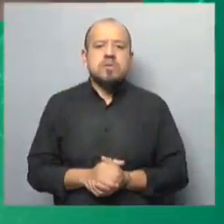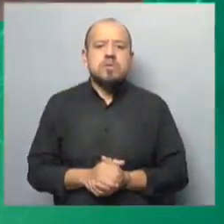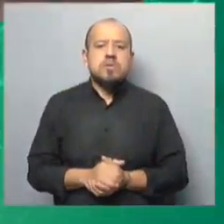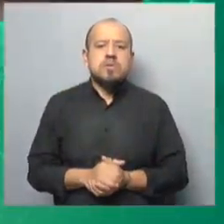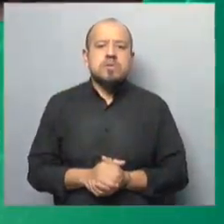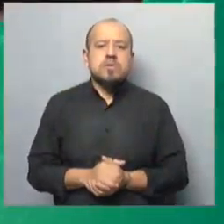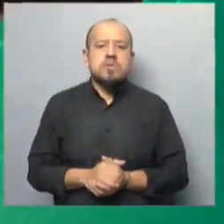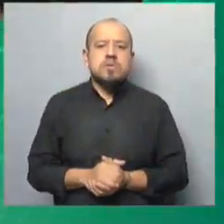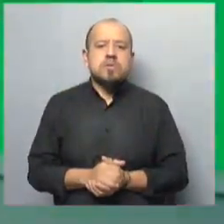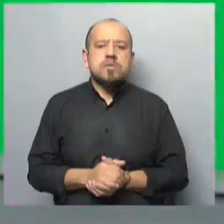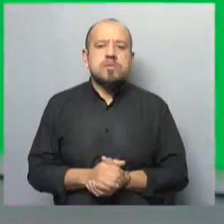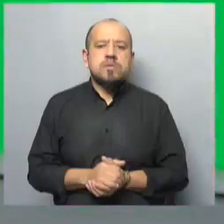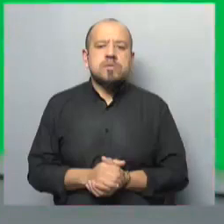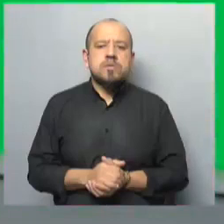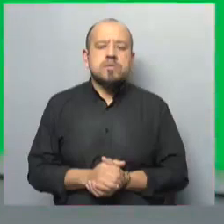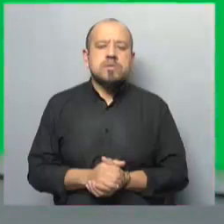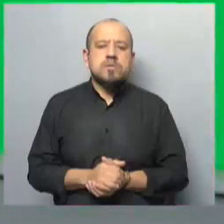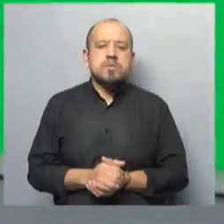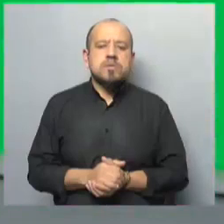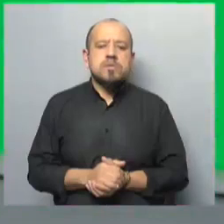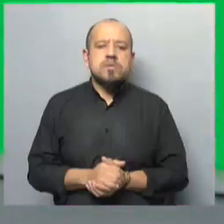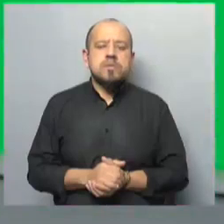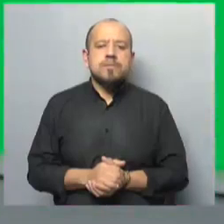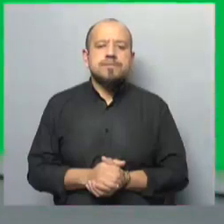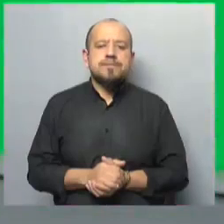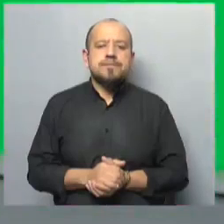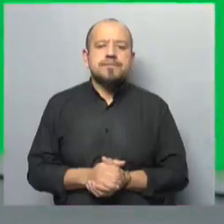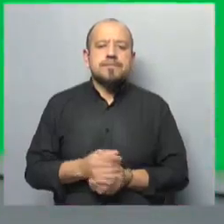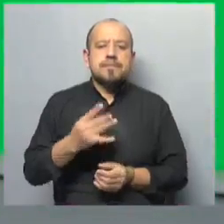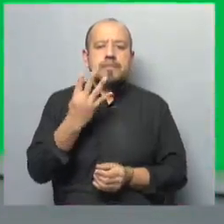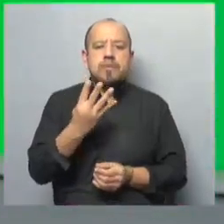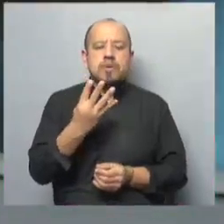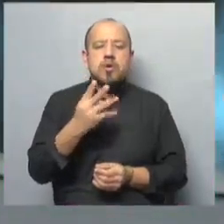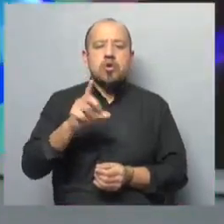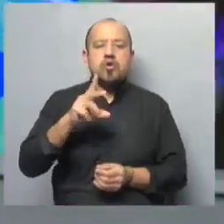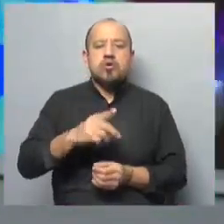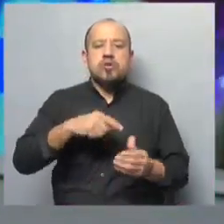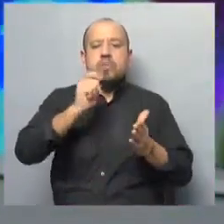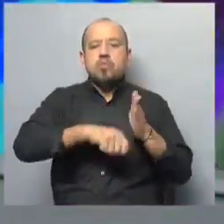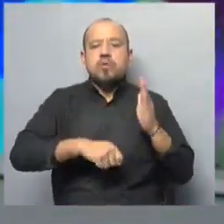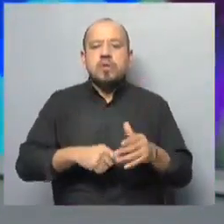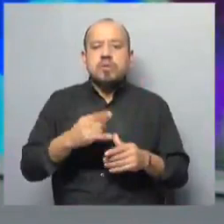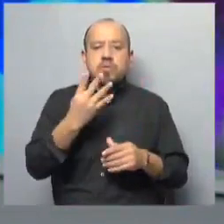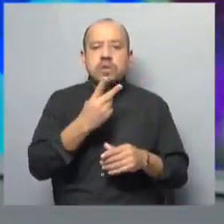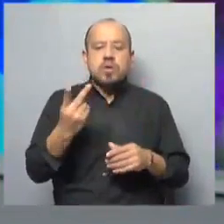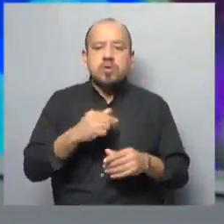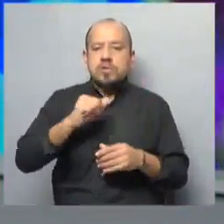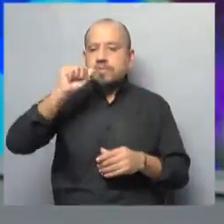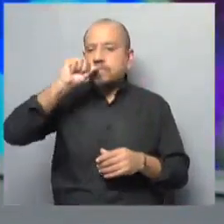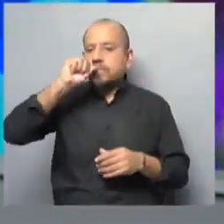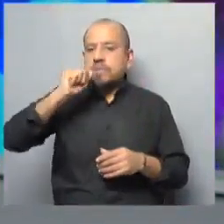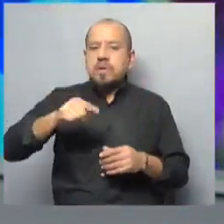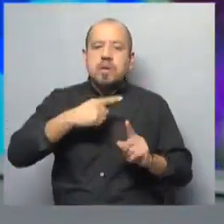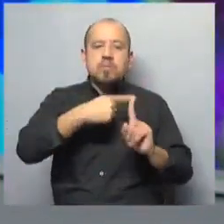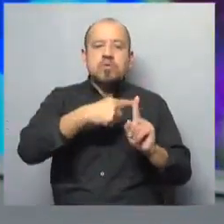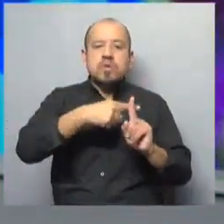Lucas, volvemos cuando tú lo dispongas. Les contamos que 412 multas y 42 espirometrías positivas de un total de